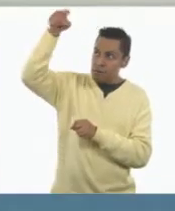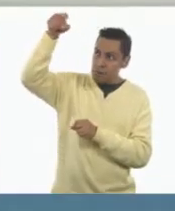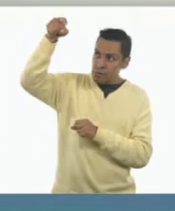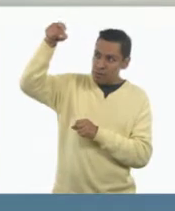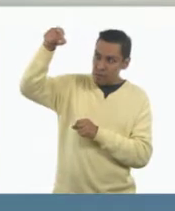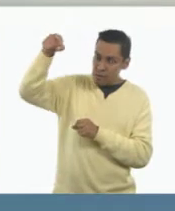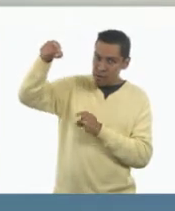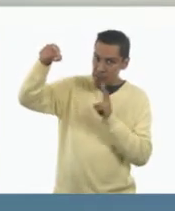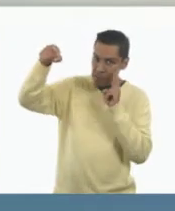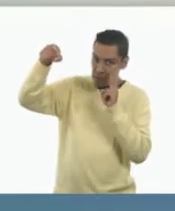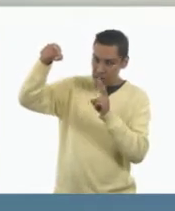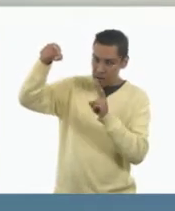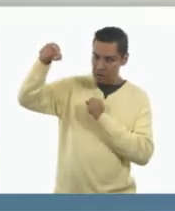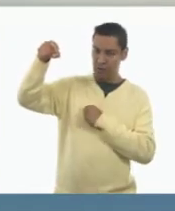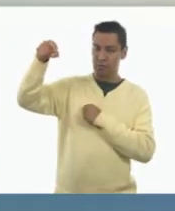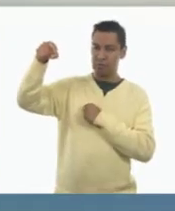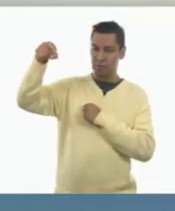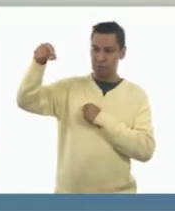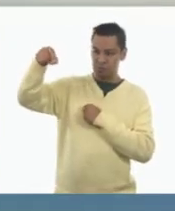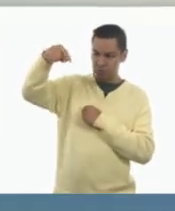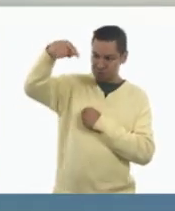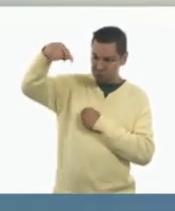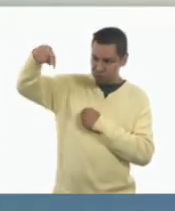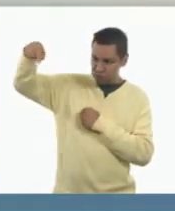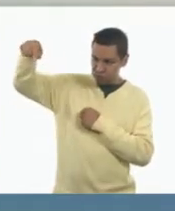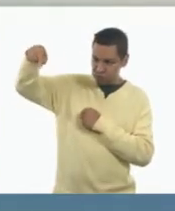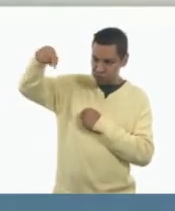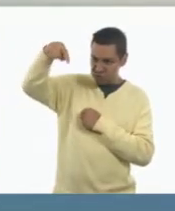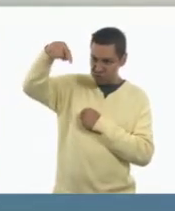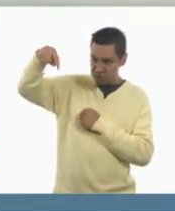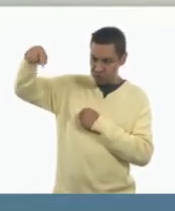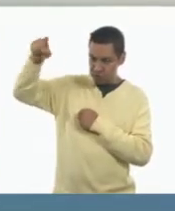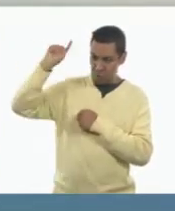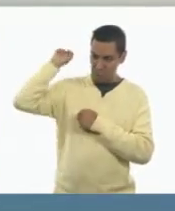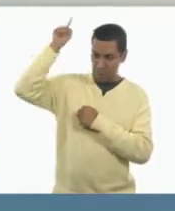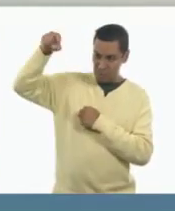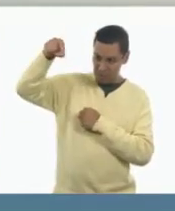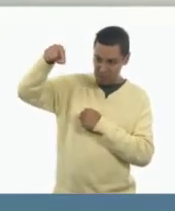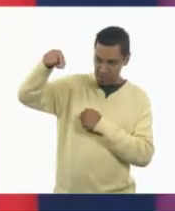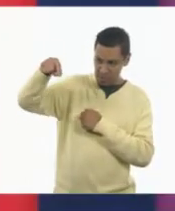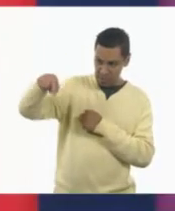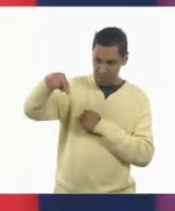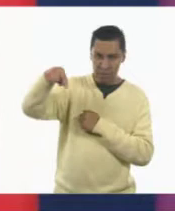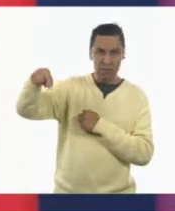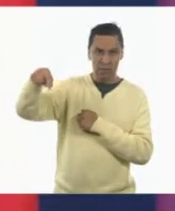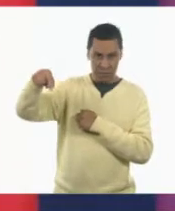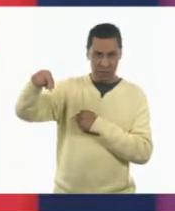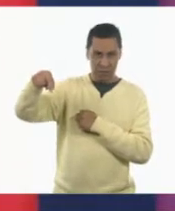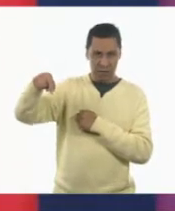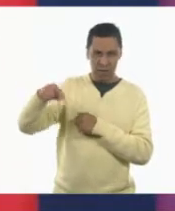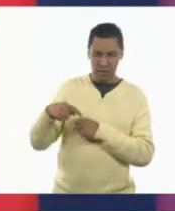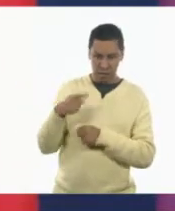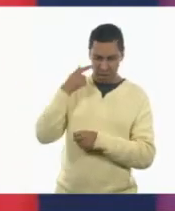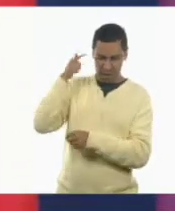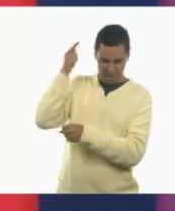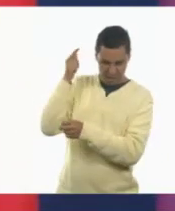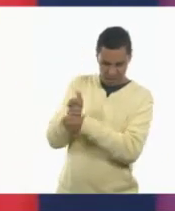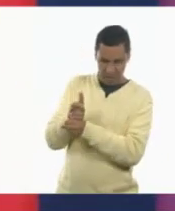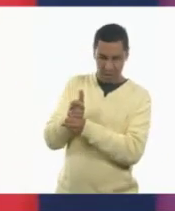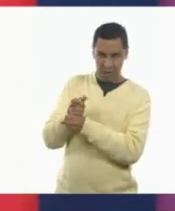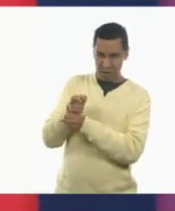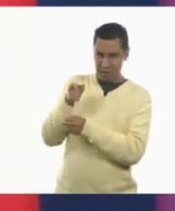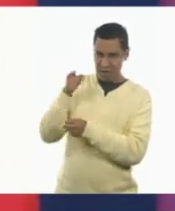manivela y, por último, la punta del sedal cayó en el agua. Así, la trucha descubrió